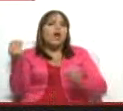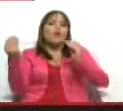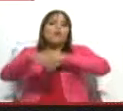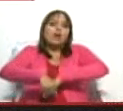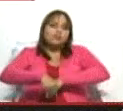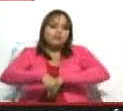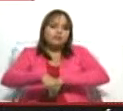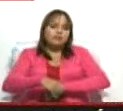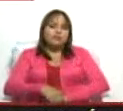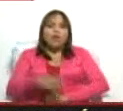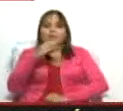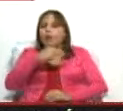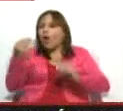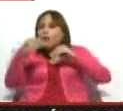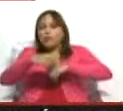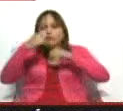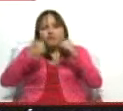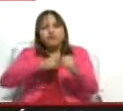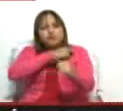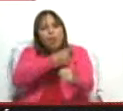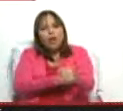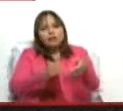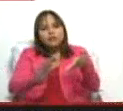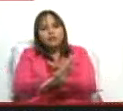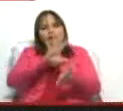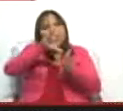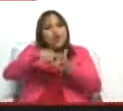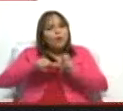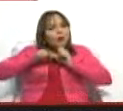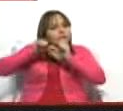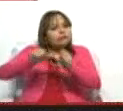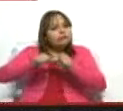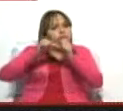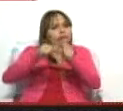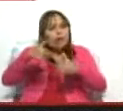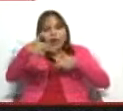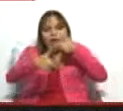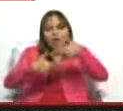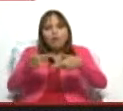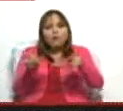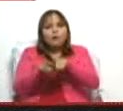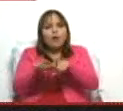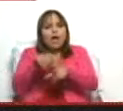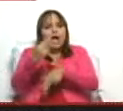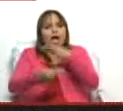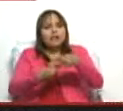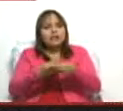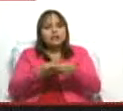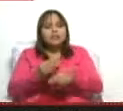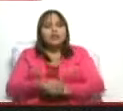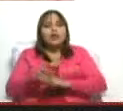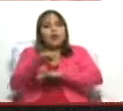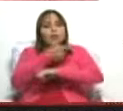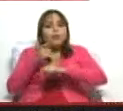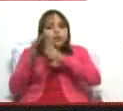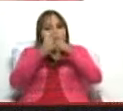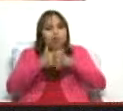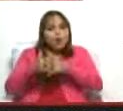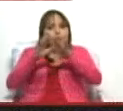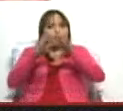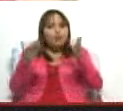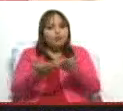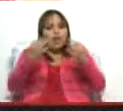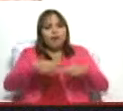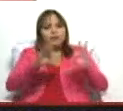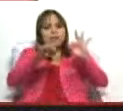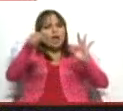manera contundente el robo continuado, el atraco a mano armada que el gobierno de los Estados Unidos le hace al mundo y en especial a Venezuela